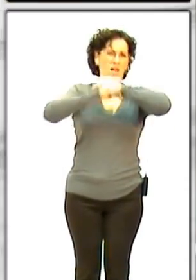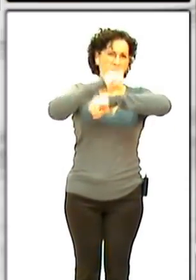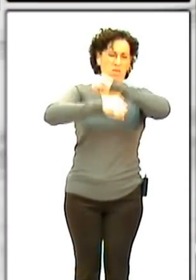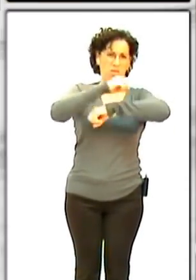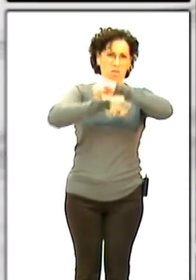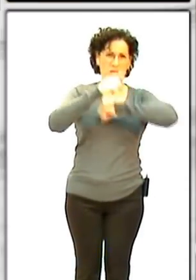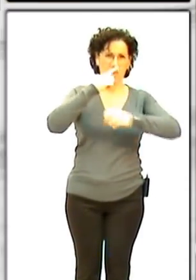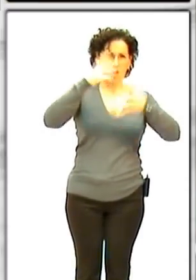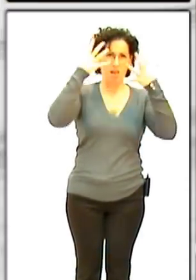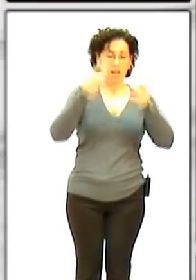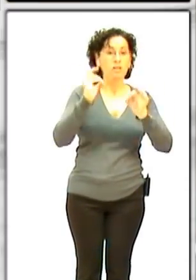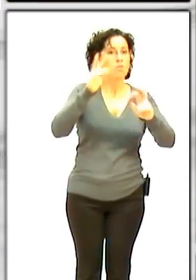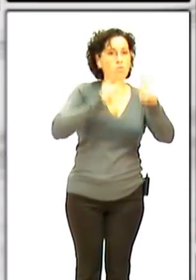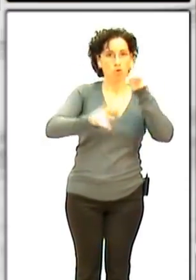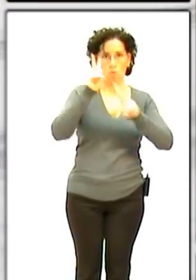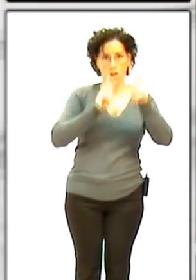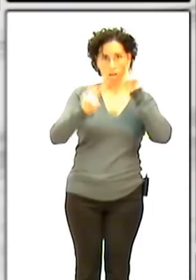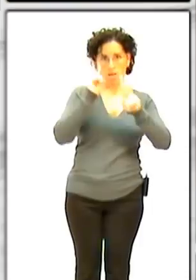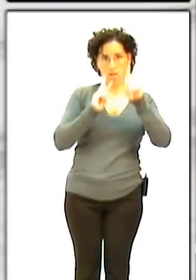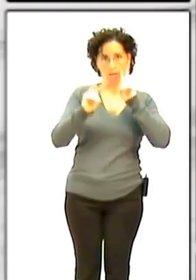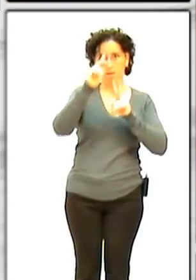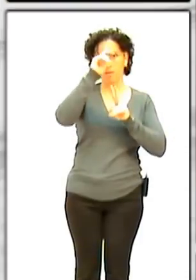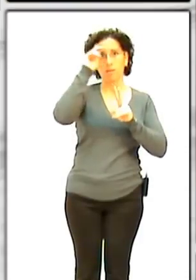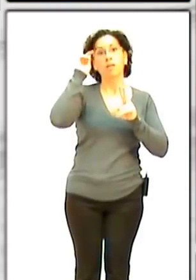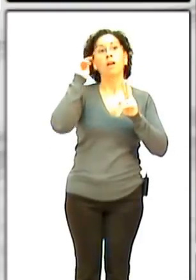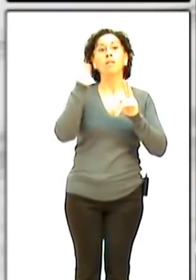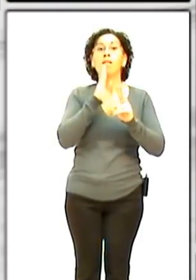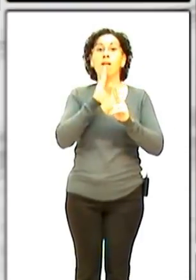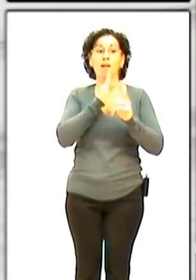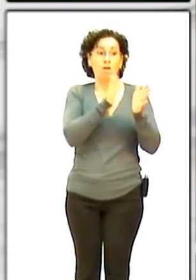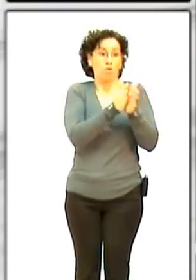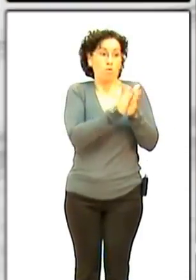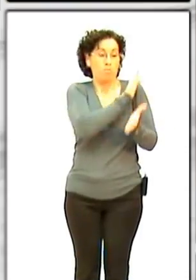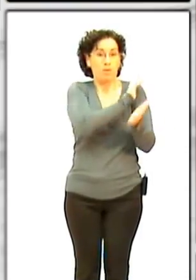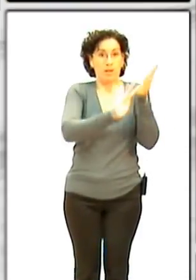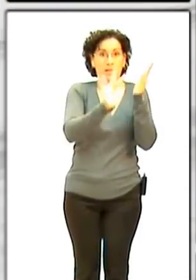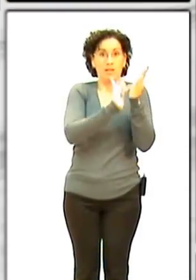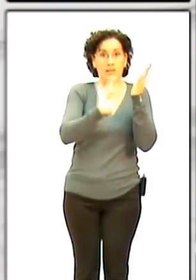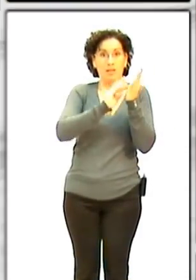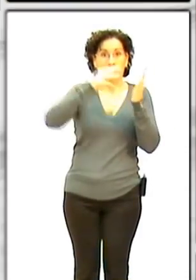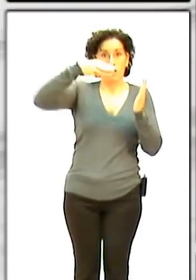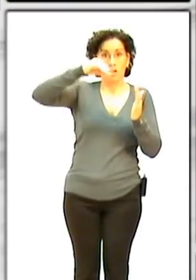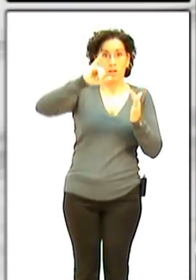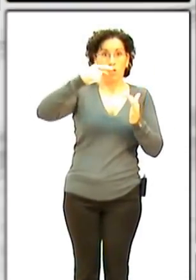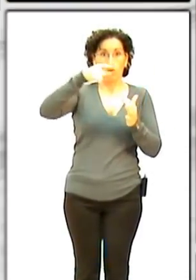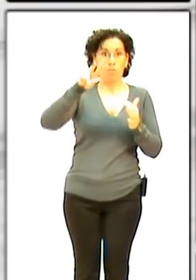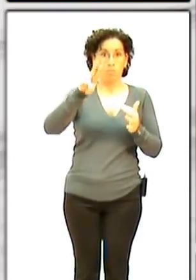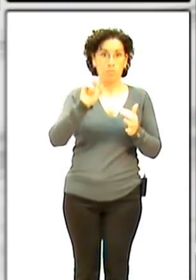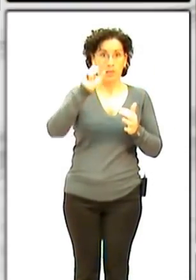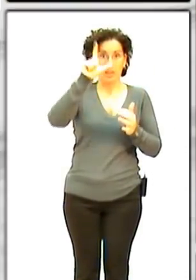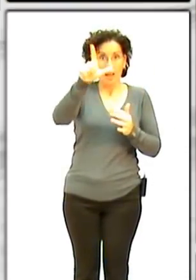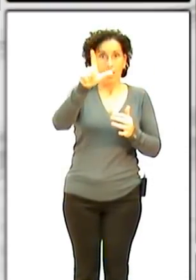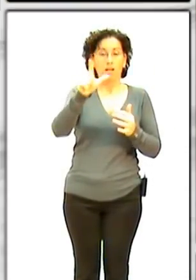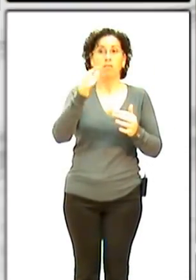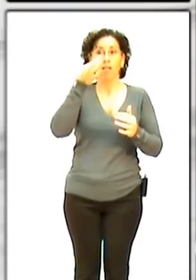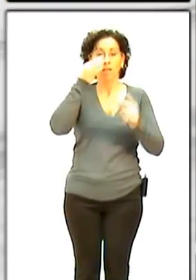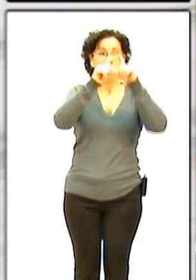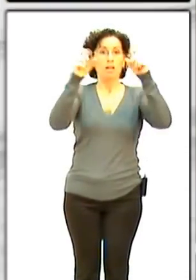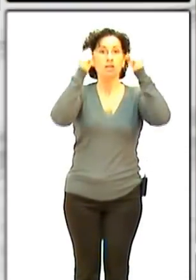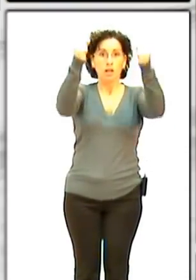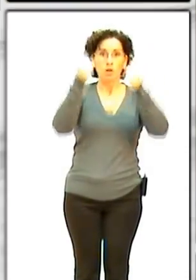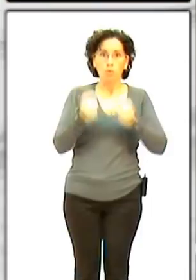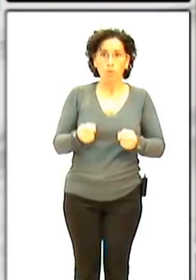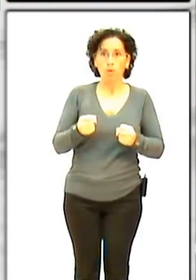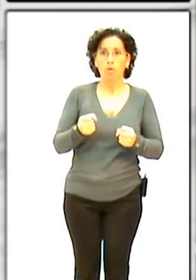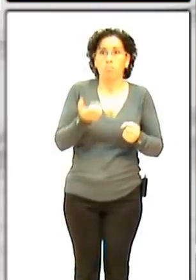información visual, y como ha comentado el compañero Miguel Lizondo de Deimos, las instituciones,